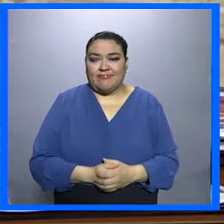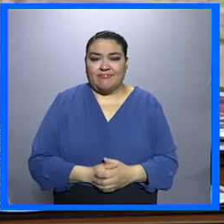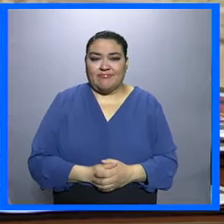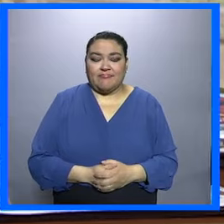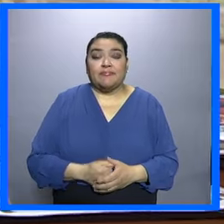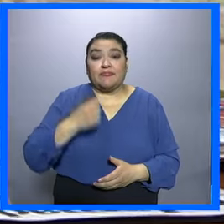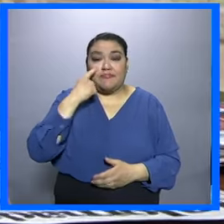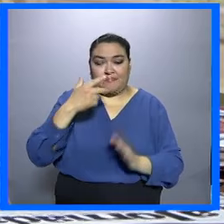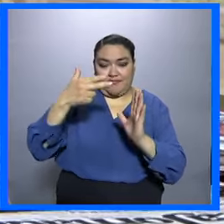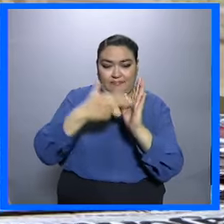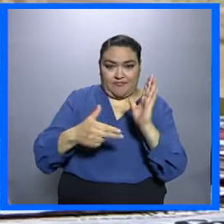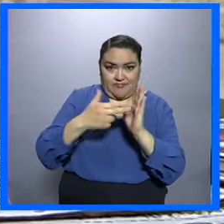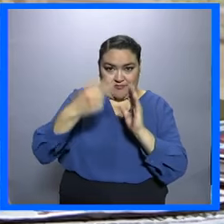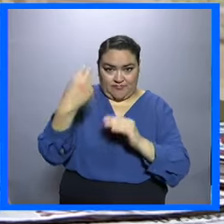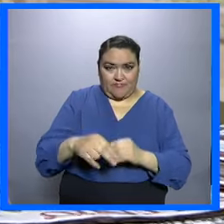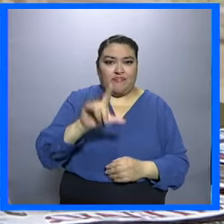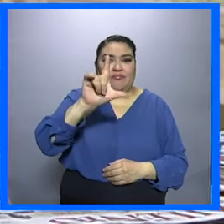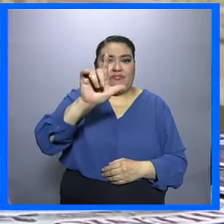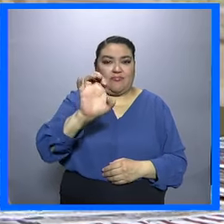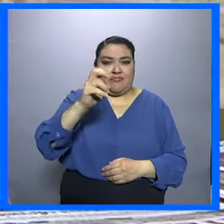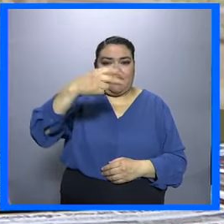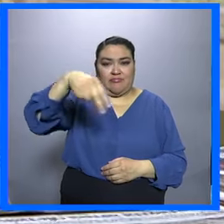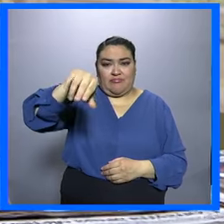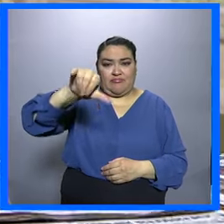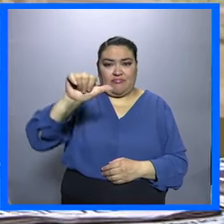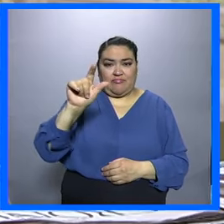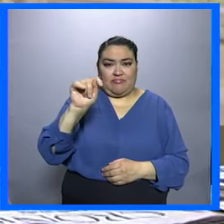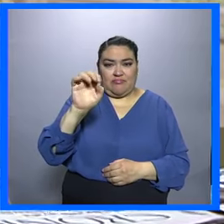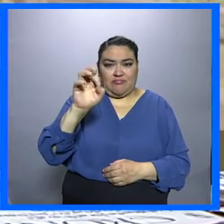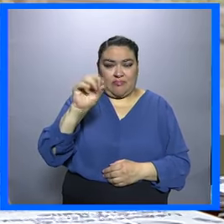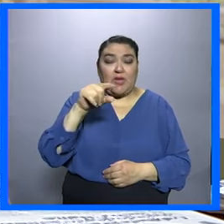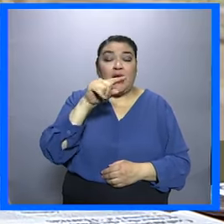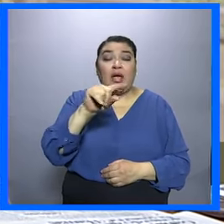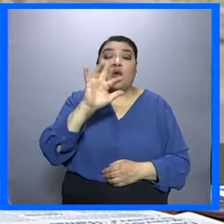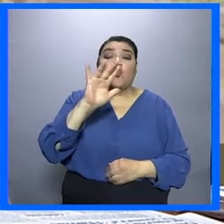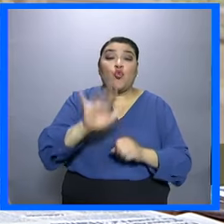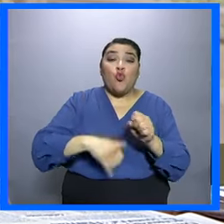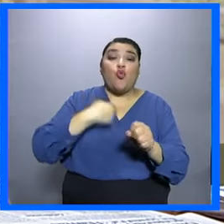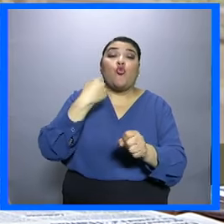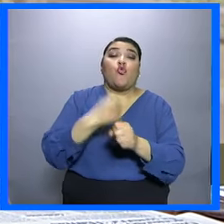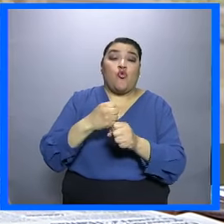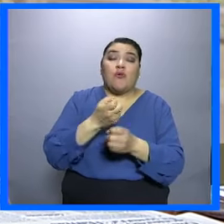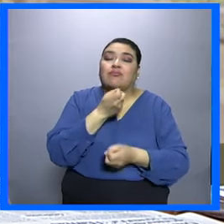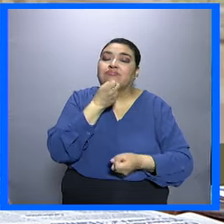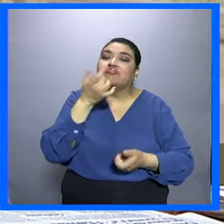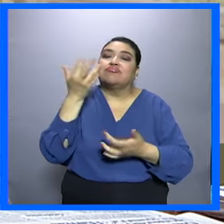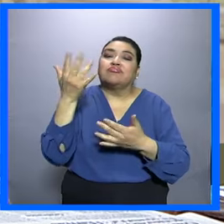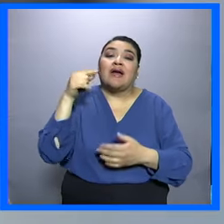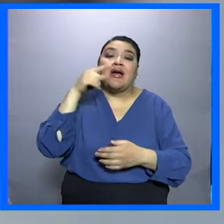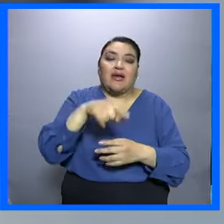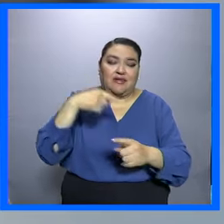Y el taller Leñateros, colectivo de artistas mayas, cumple 50 años de creación literaria.